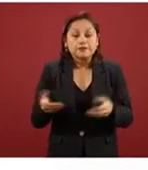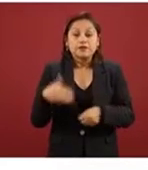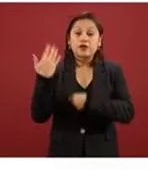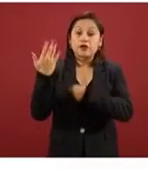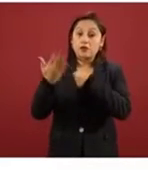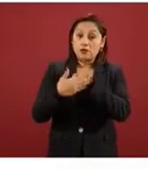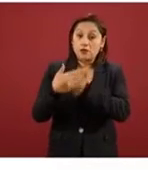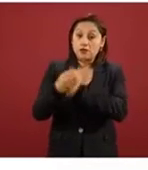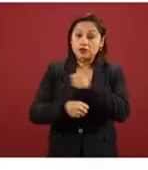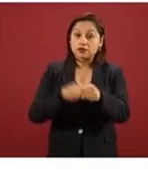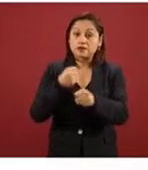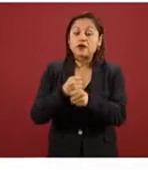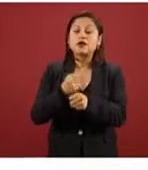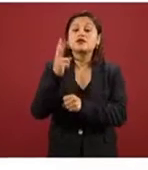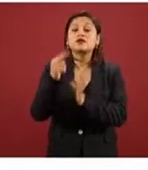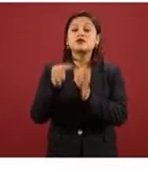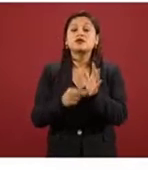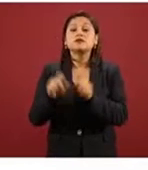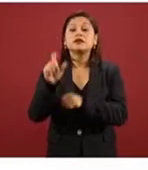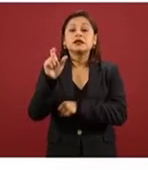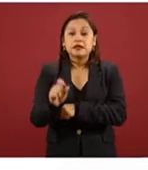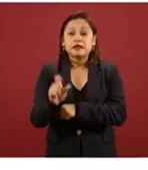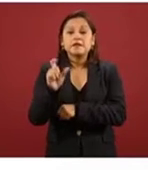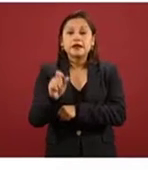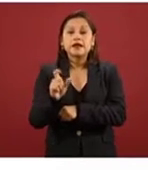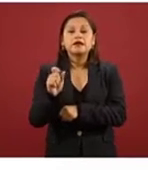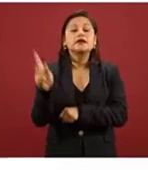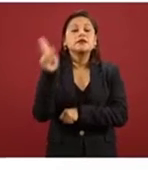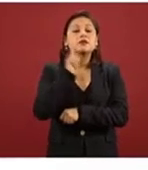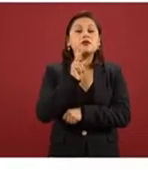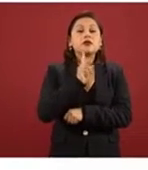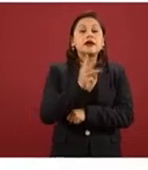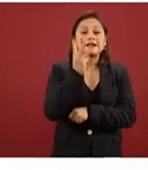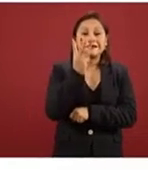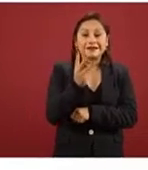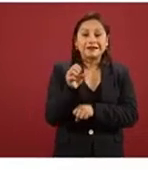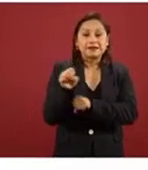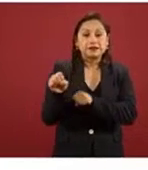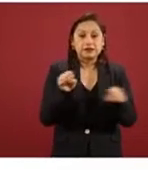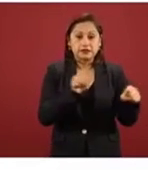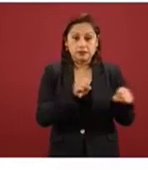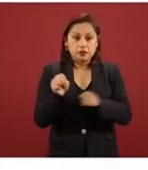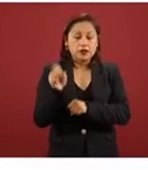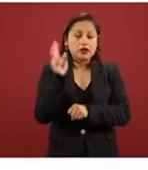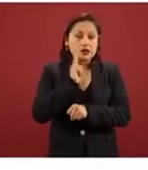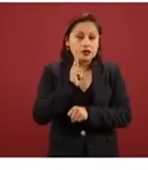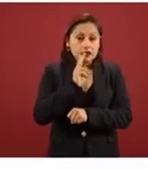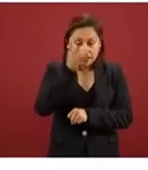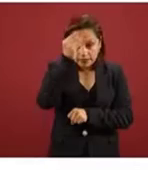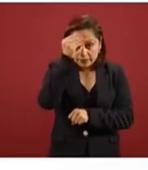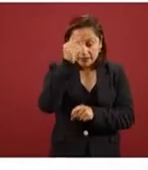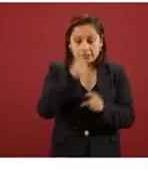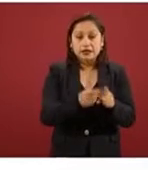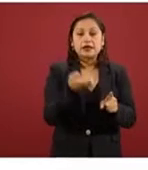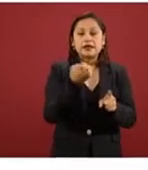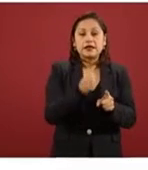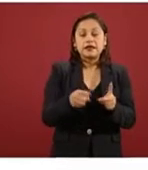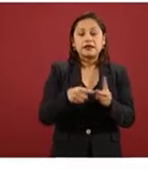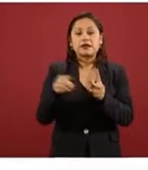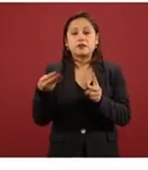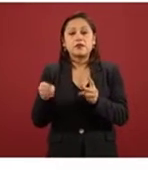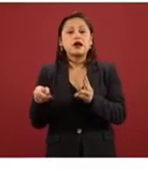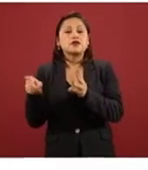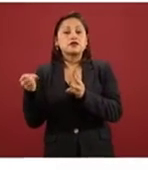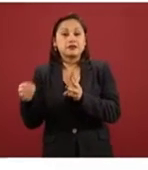un solo simulacro, sino tendremos 3 simulacros, uno en el mes de enero, uno en el mes de mayo y otro en el mes de septiembre, para